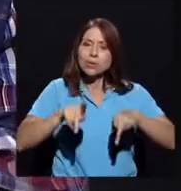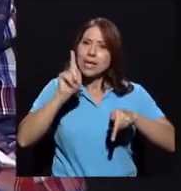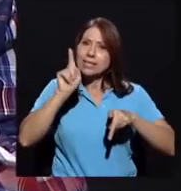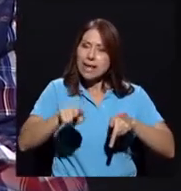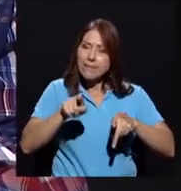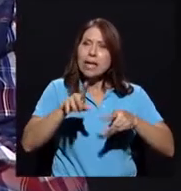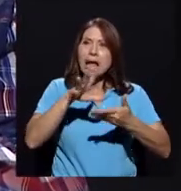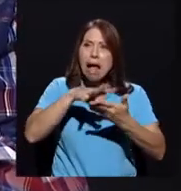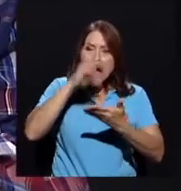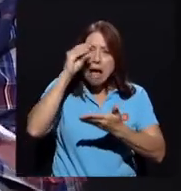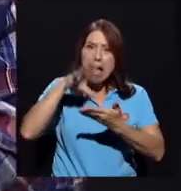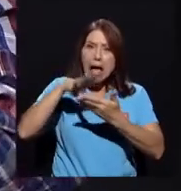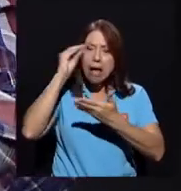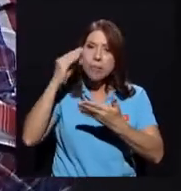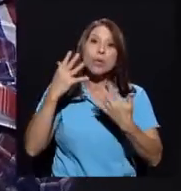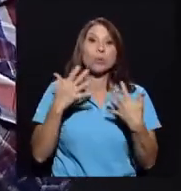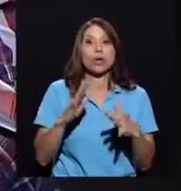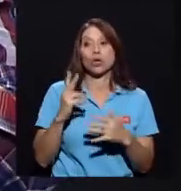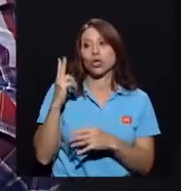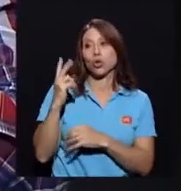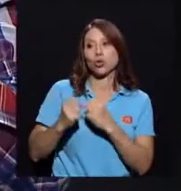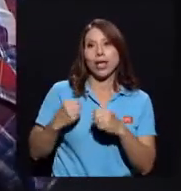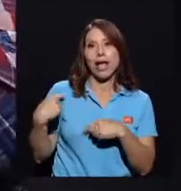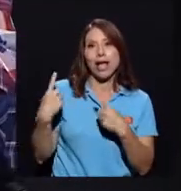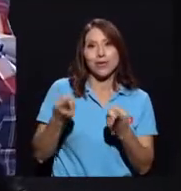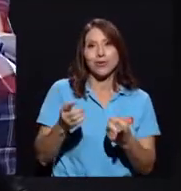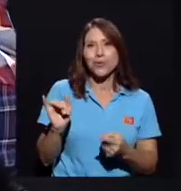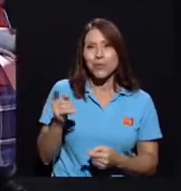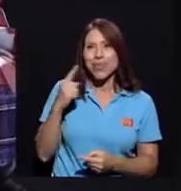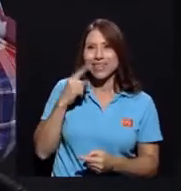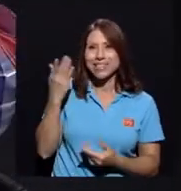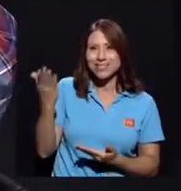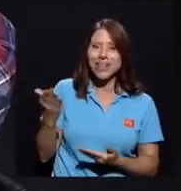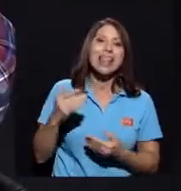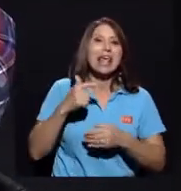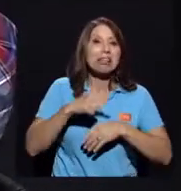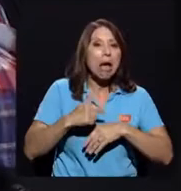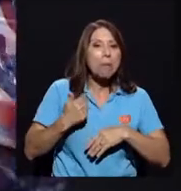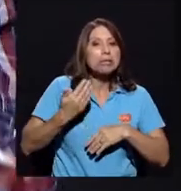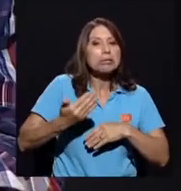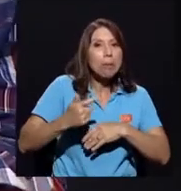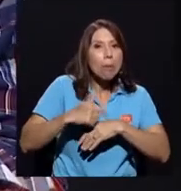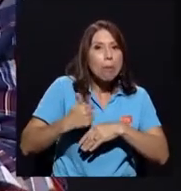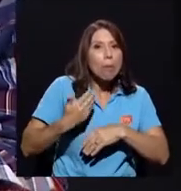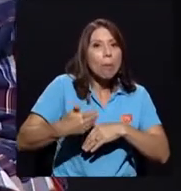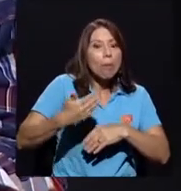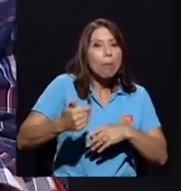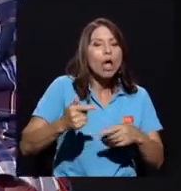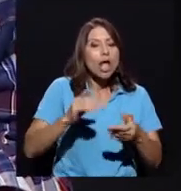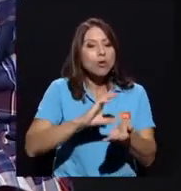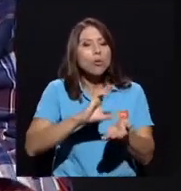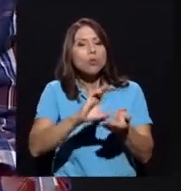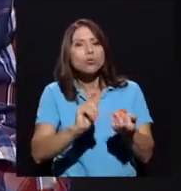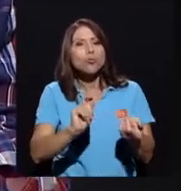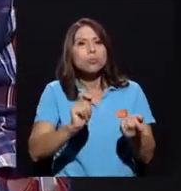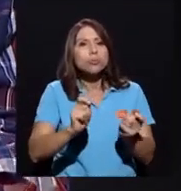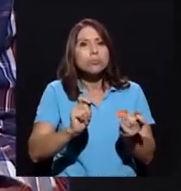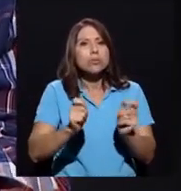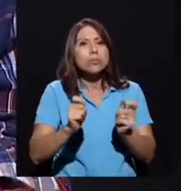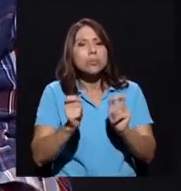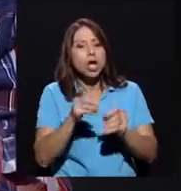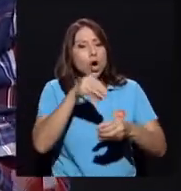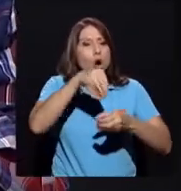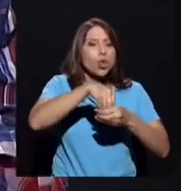ahí hemos estado en estos dos años como decís en etapas haciéndole pequeños cambios hitos al curso en el contenido en la